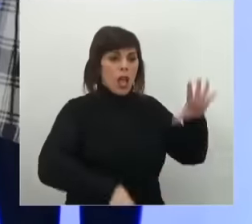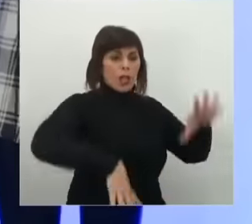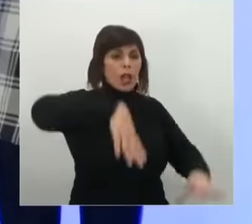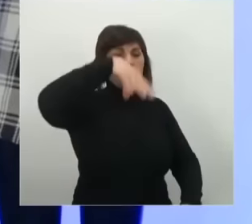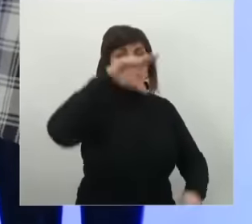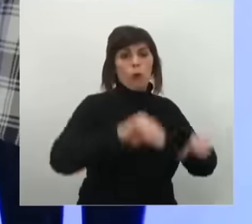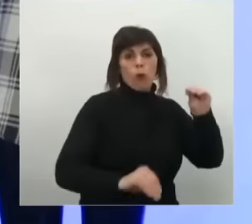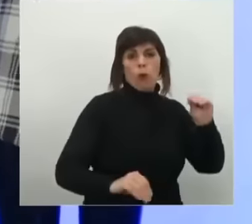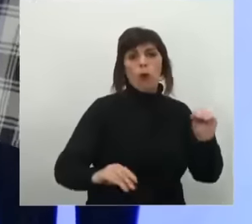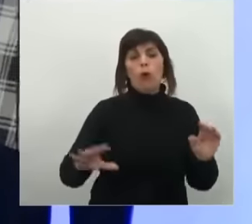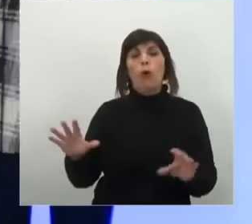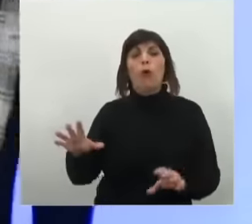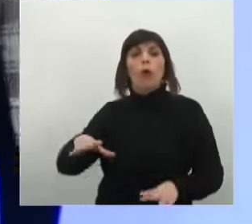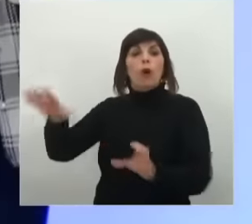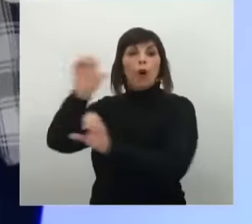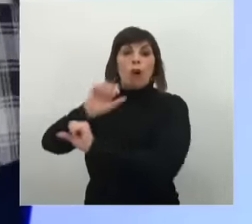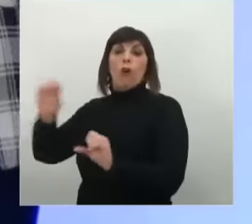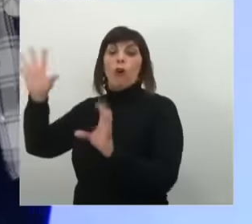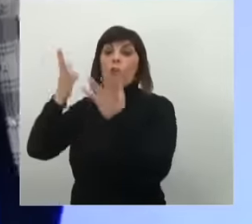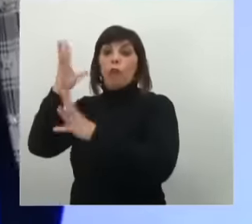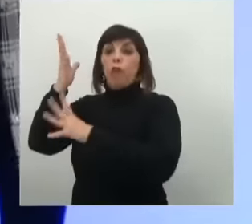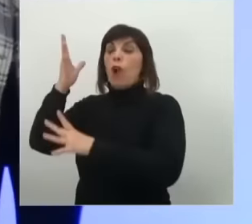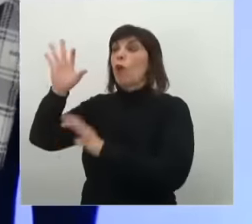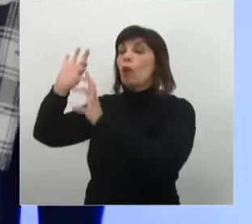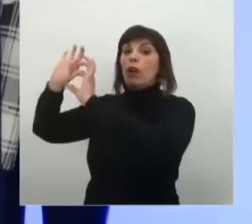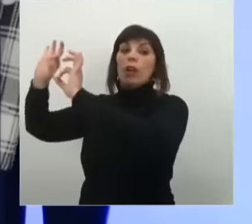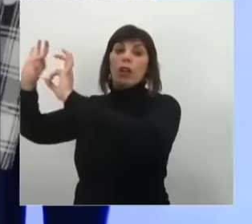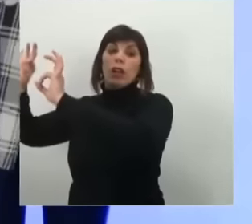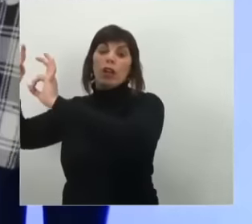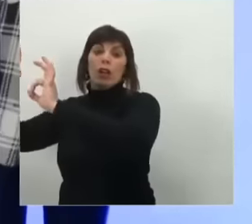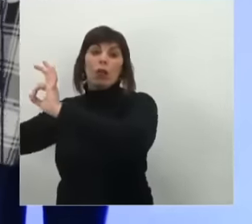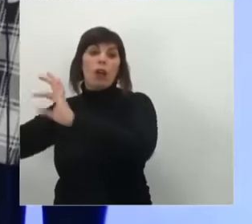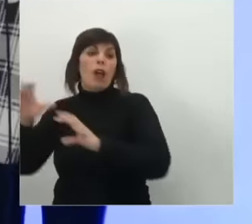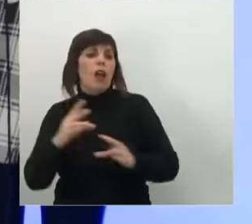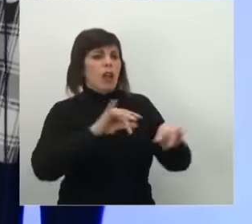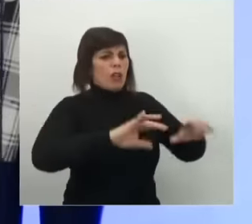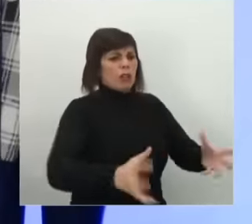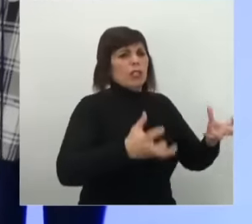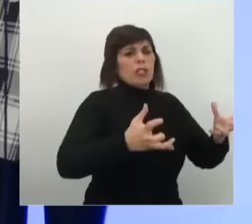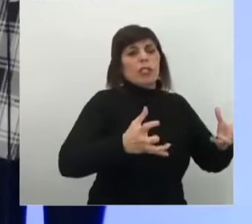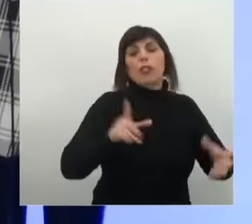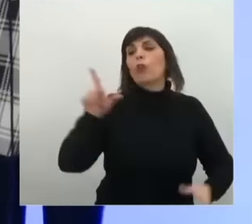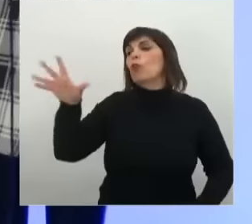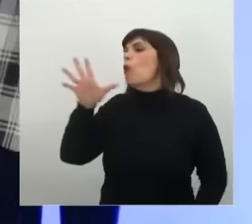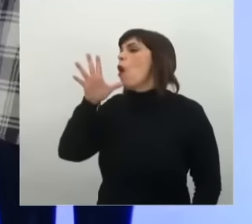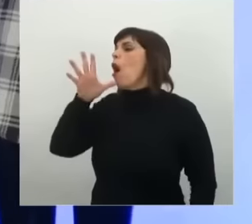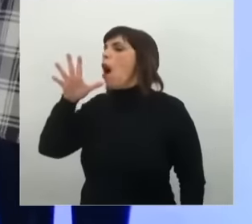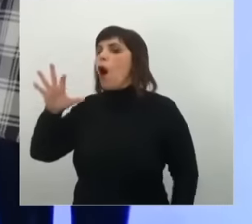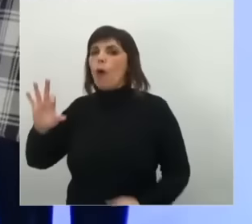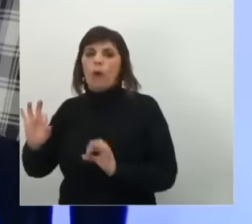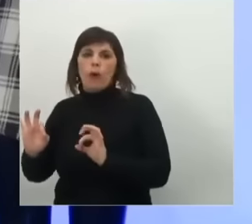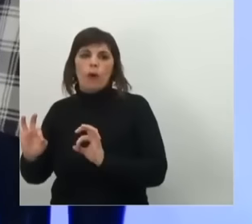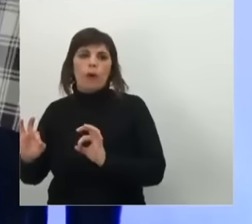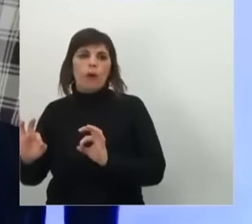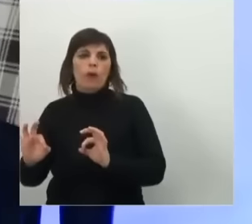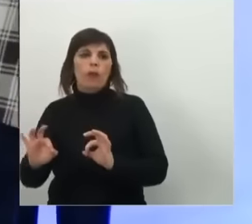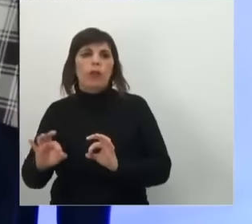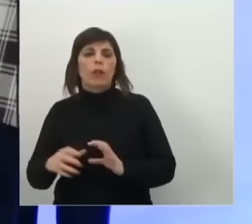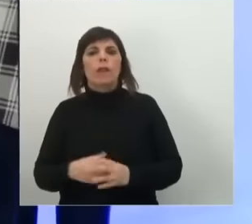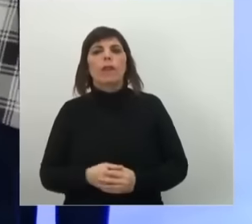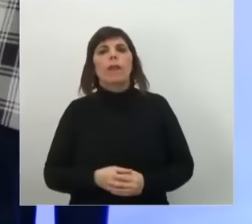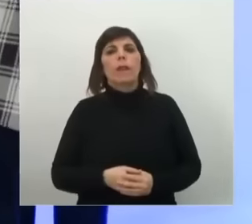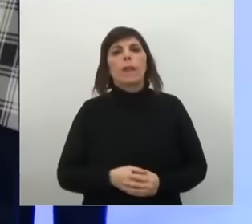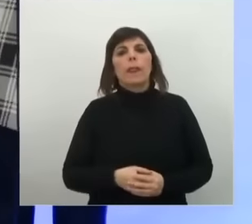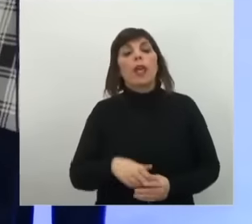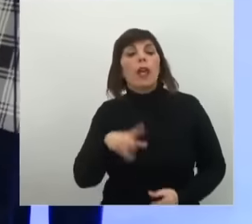eres fuego en el monte y desiertos respiro